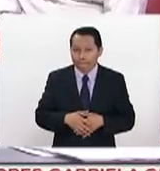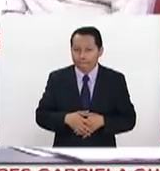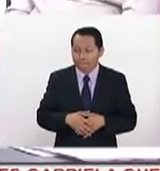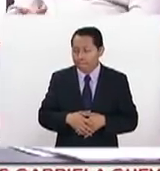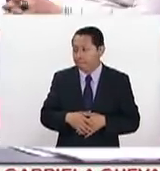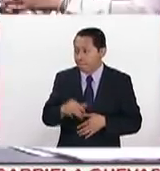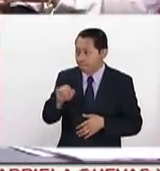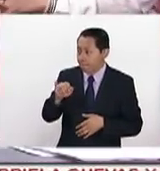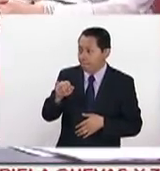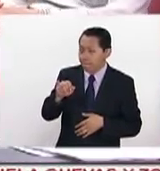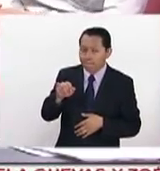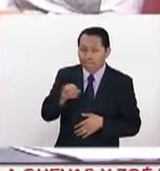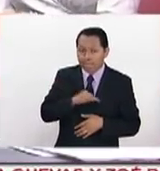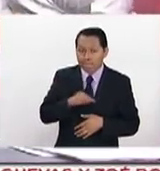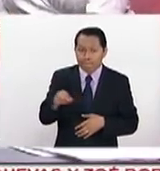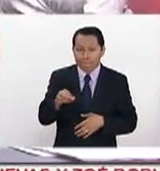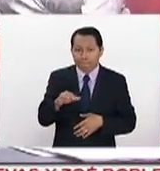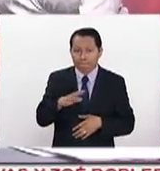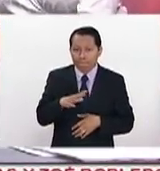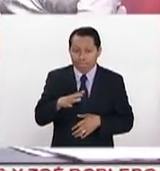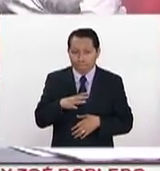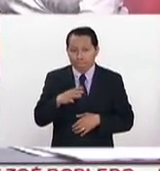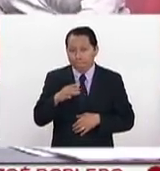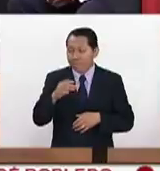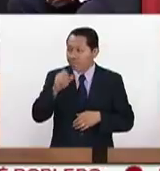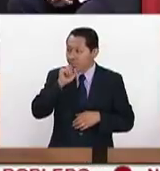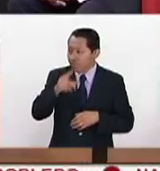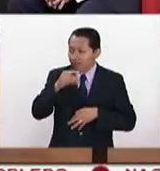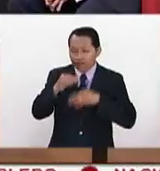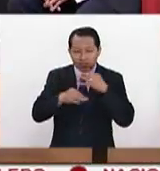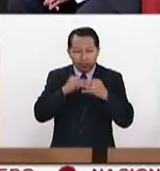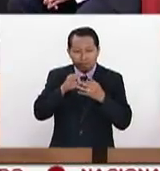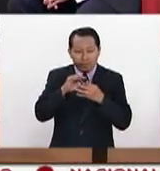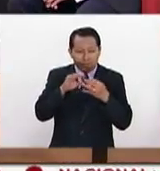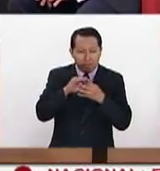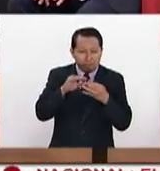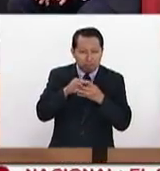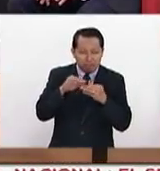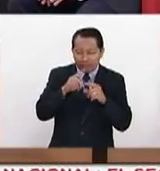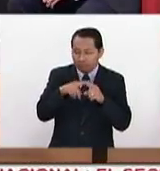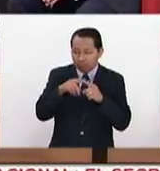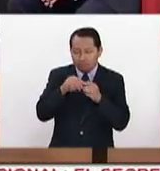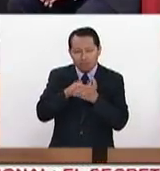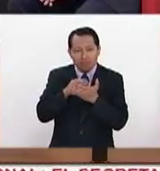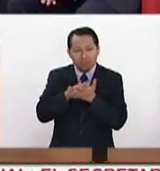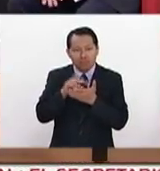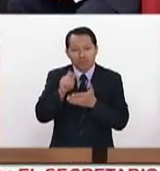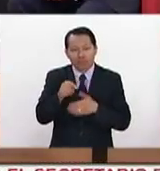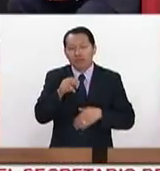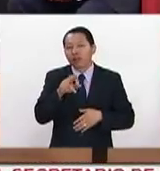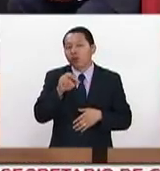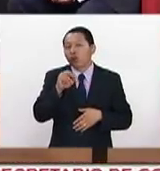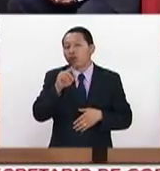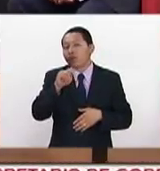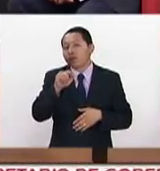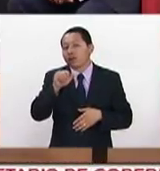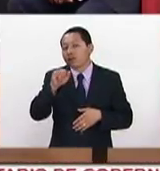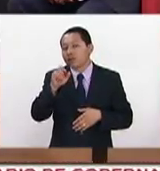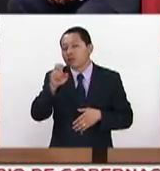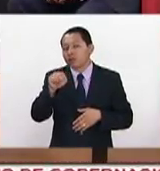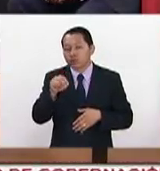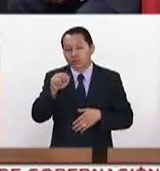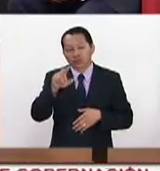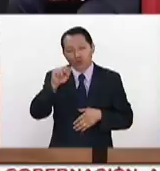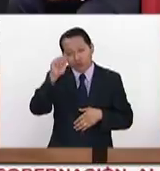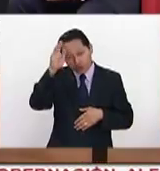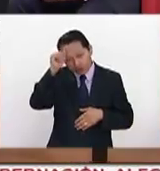es, y sobre todo que hay algunas notas periodísticas que dicen que pues ella está o ha estado en desacuerdo un